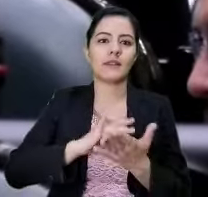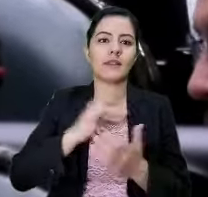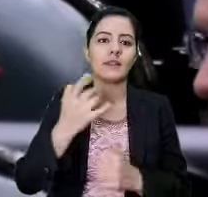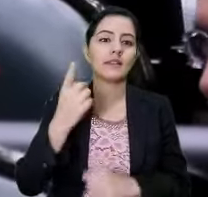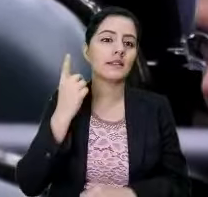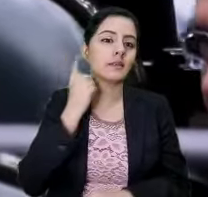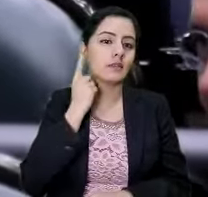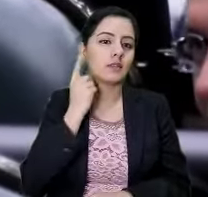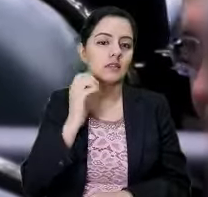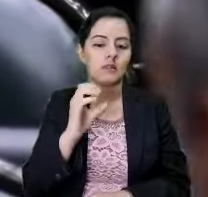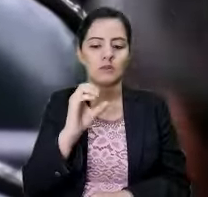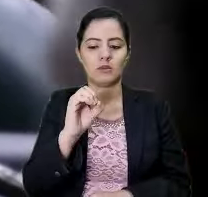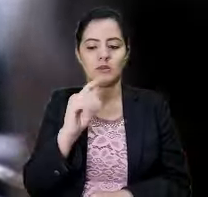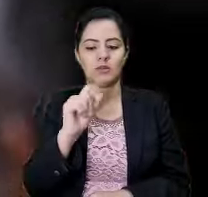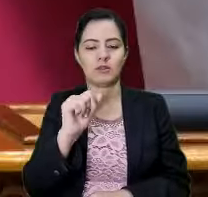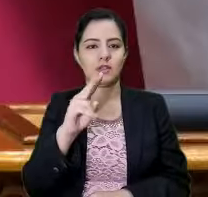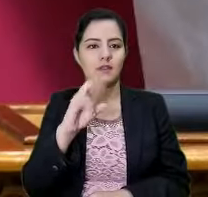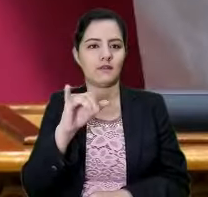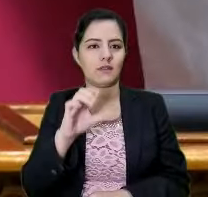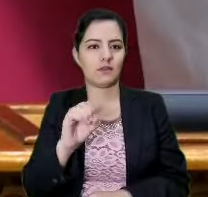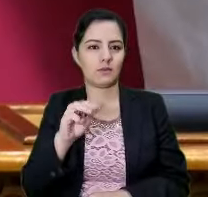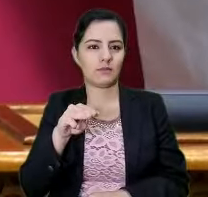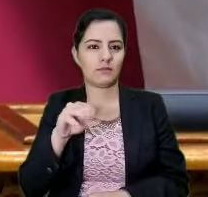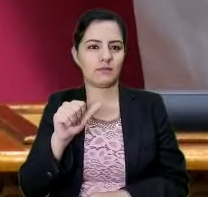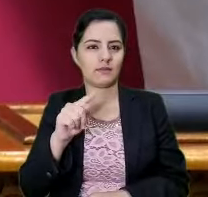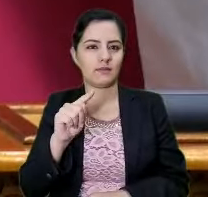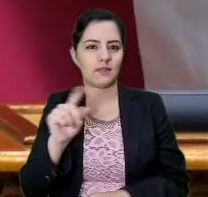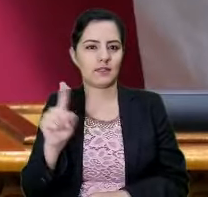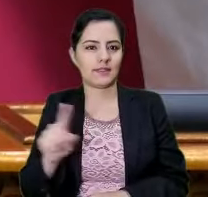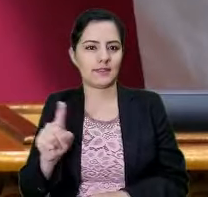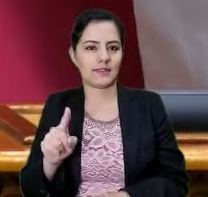Martínez. No omito...